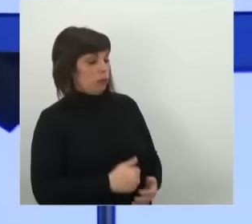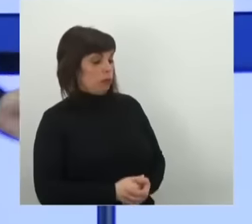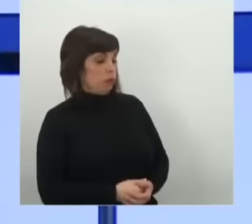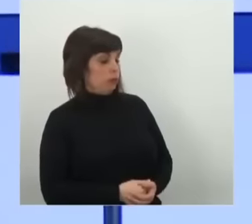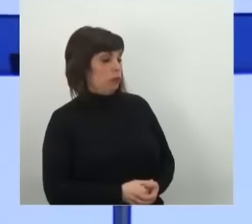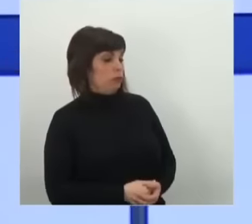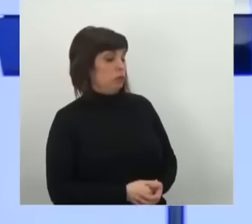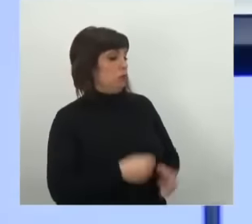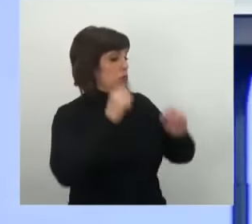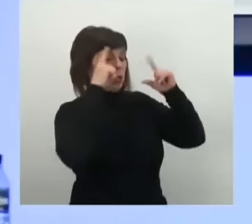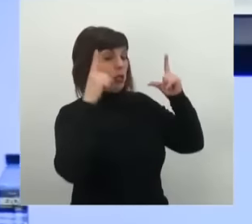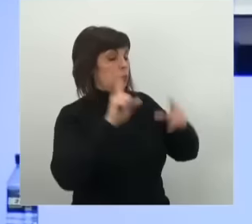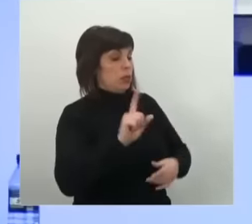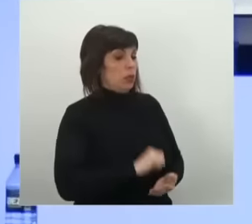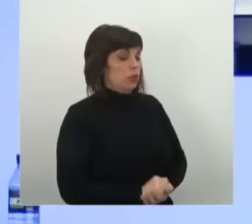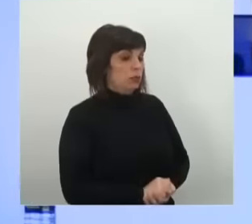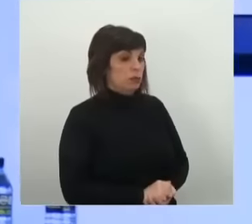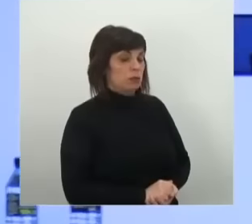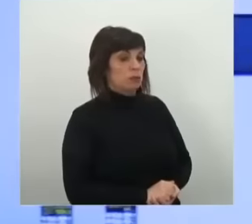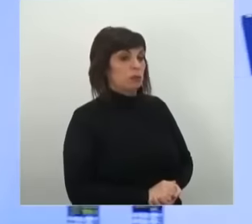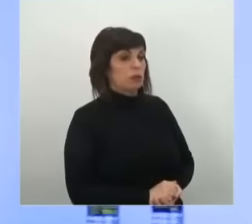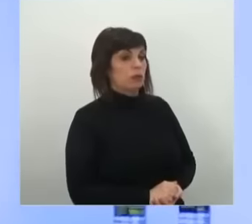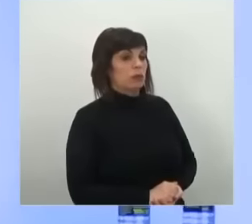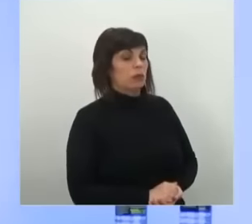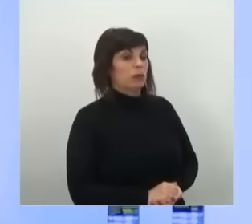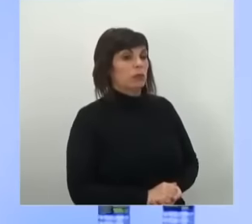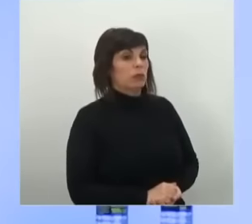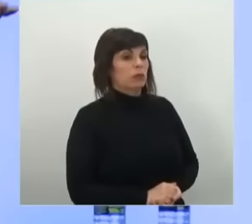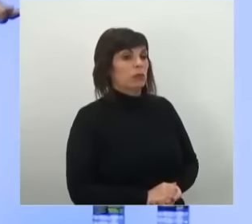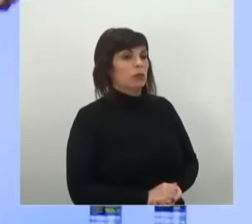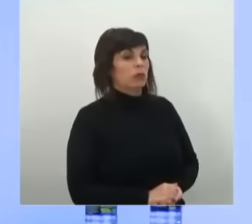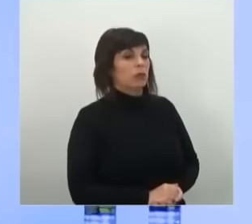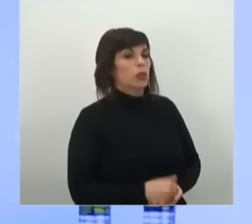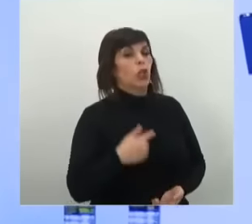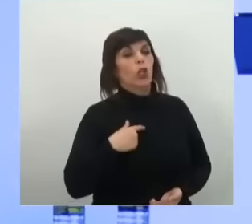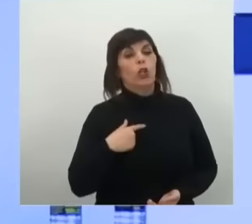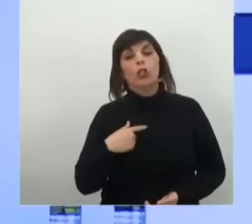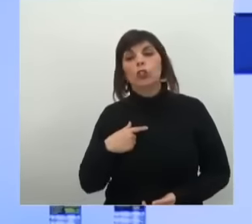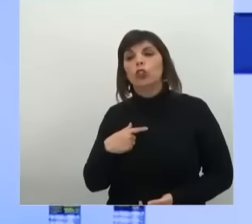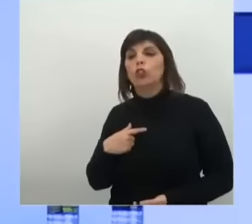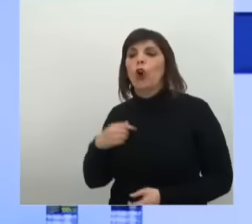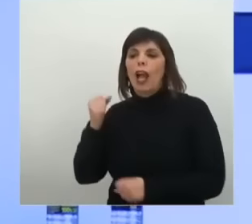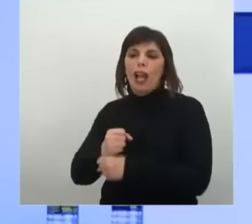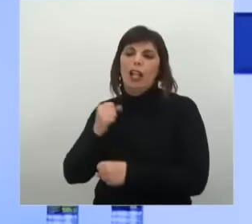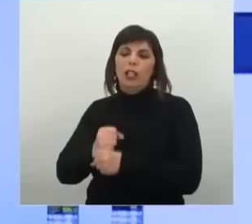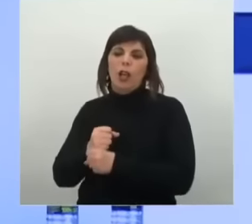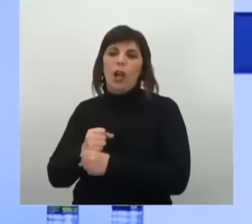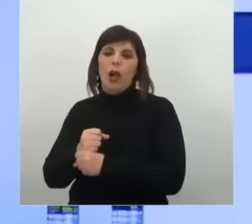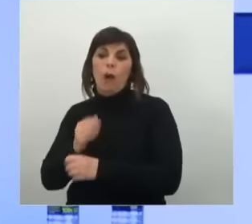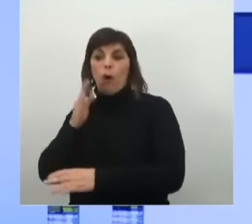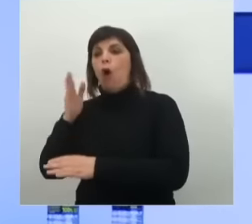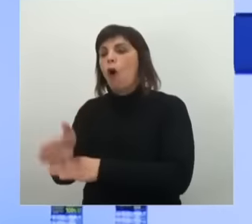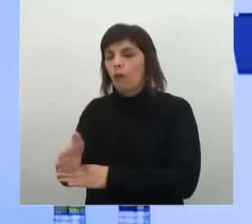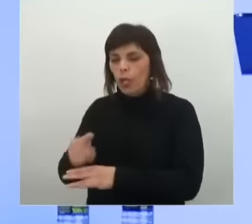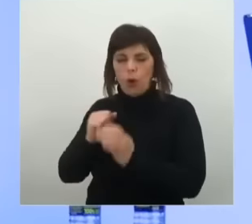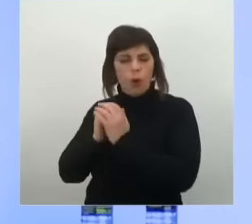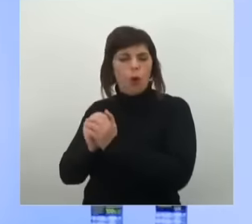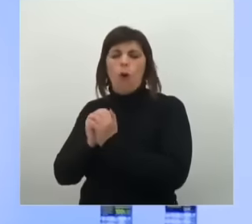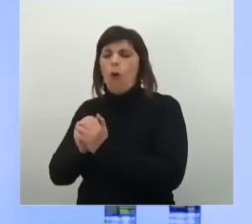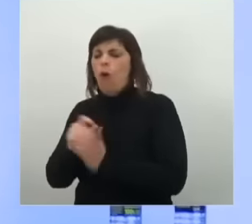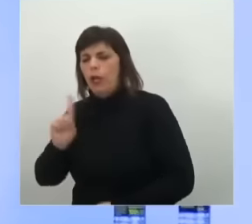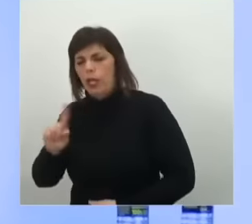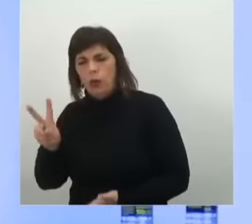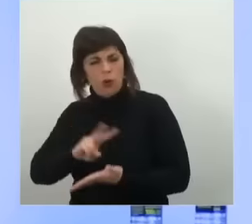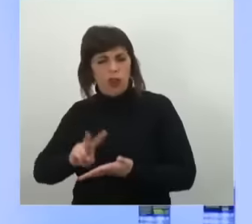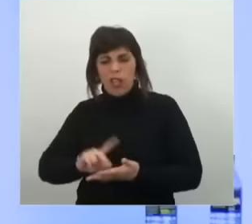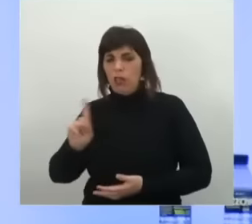Me fui corriendo al trabajo temprano ni siquiera leí ni siquiera oré ni siquiera hice absolutamente nada y ese día me pasó tal